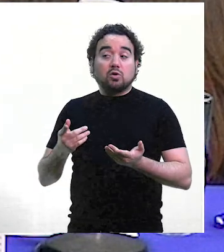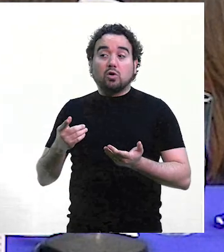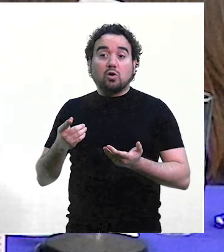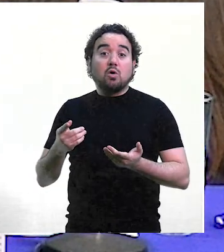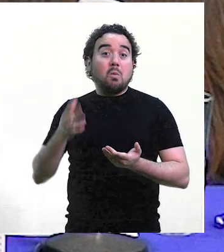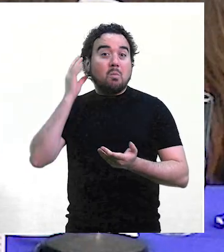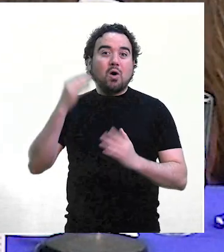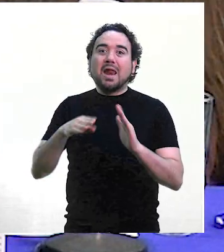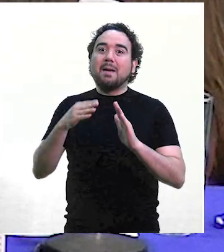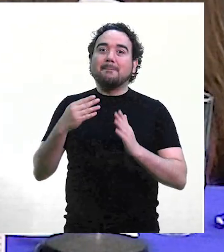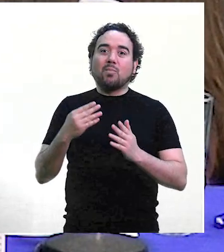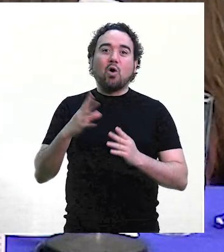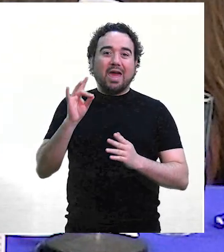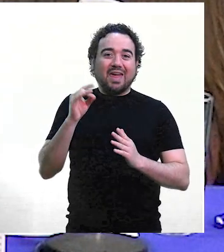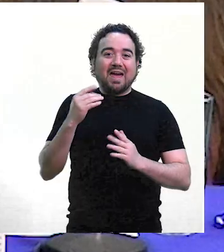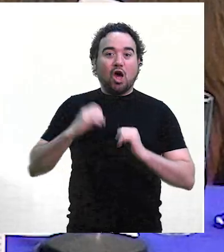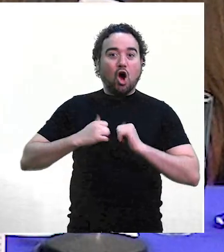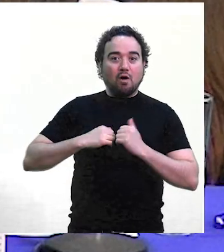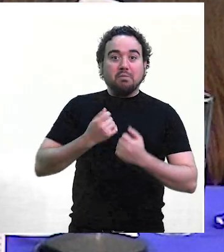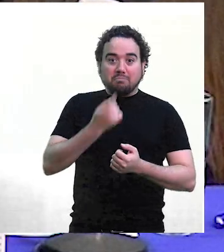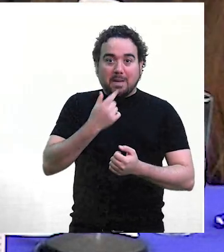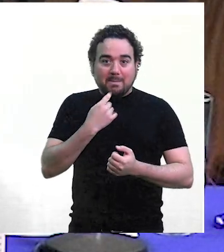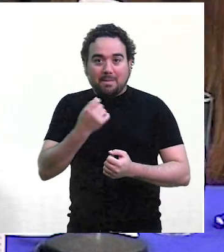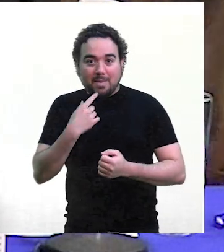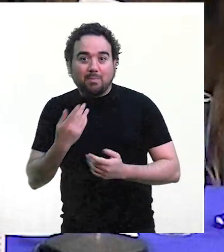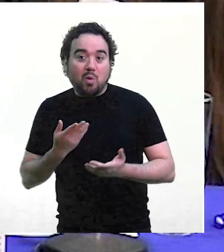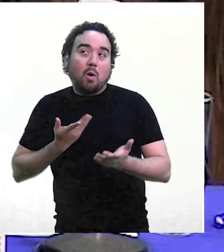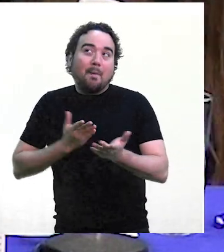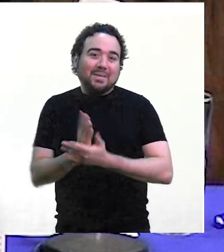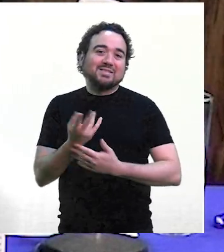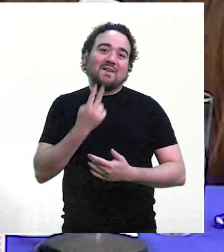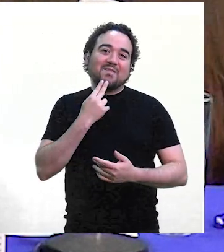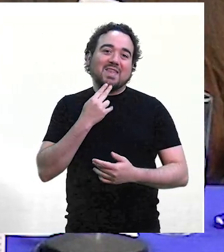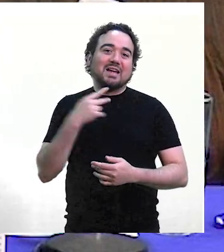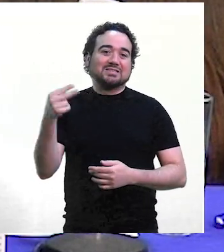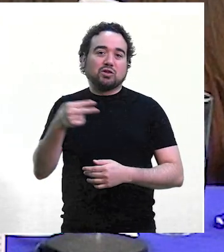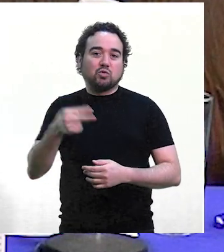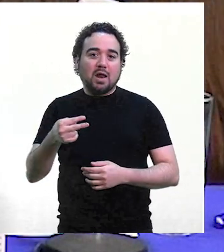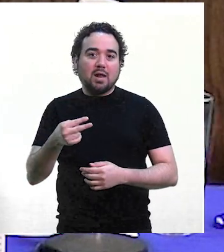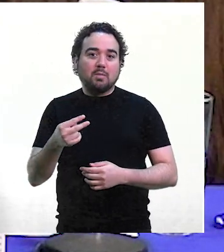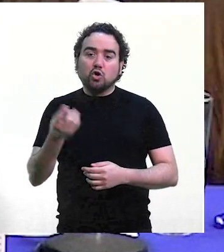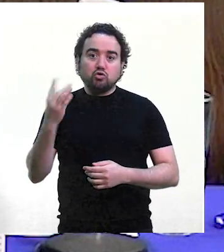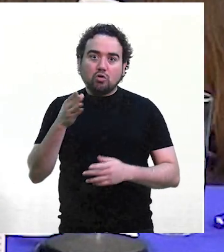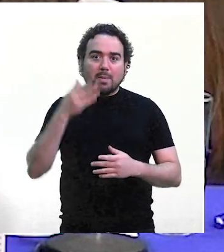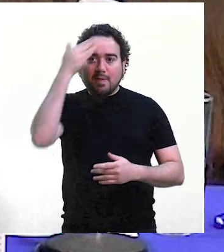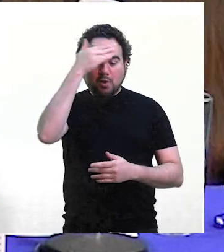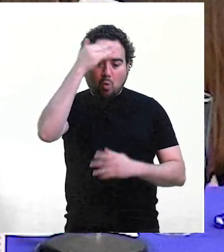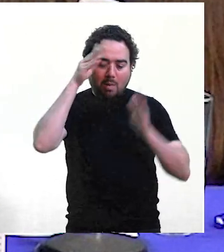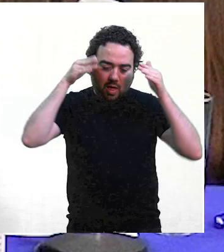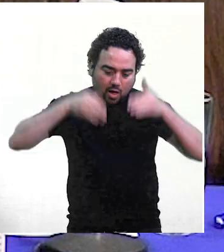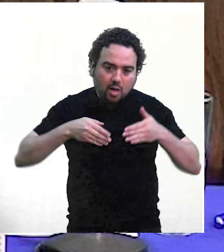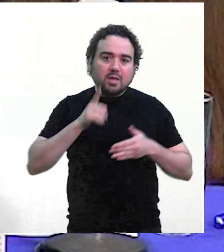vez las mujeres más temprano empiezan a tomar anticonceptivos, y qué bueno, porque tiene que estar acorde con el inicio de la vida sexual. Pero no nos cuestionamos